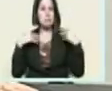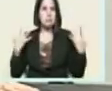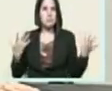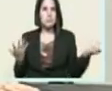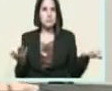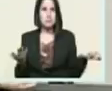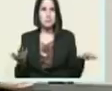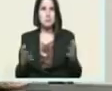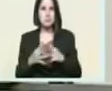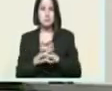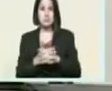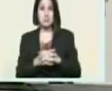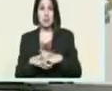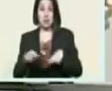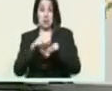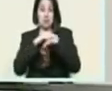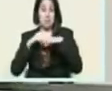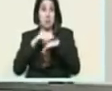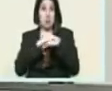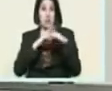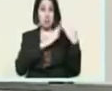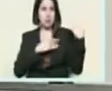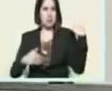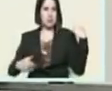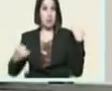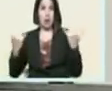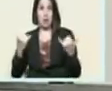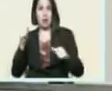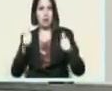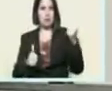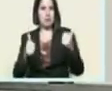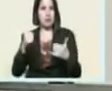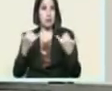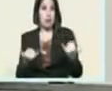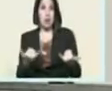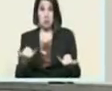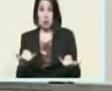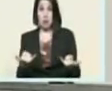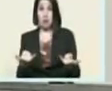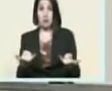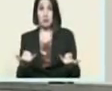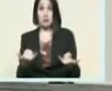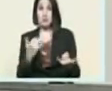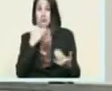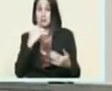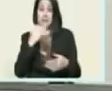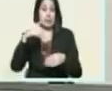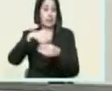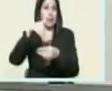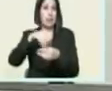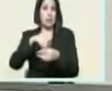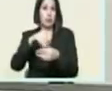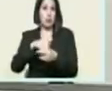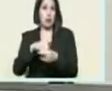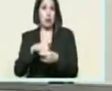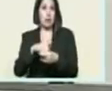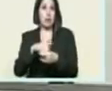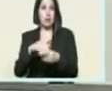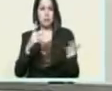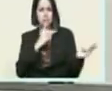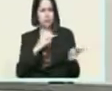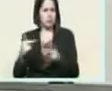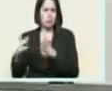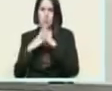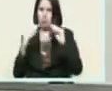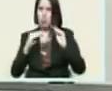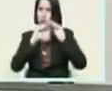pues. Ministra de la presidencia y candidata ahora a la alcaldía. Bueno, estamos ya en el clima electoral. Yo invito a todo el